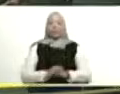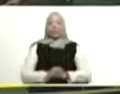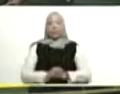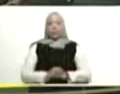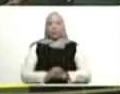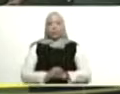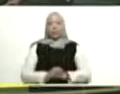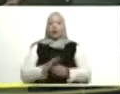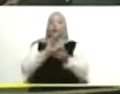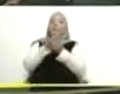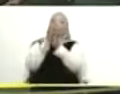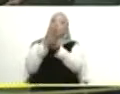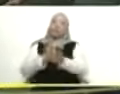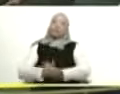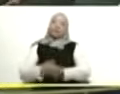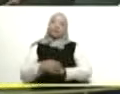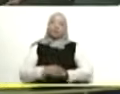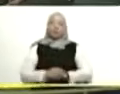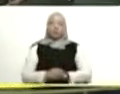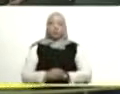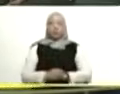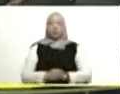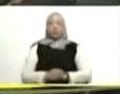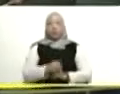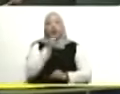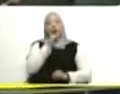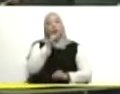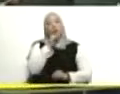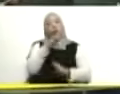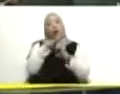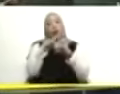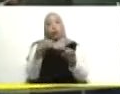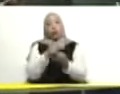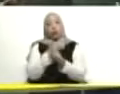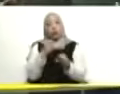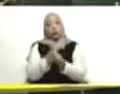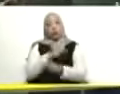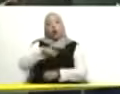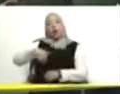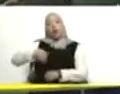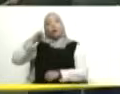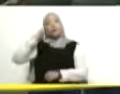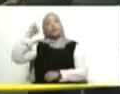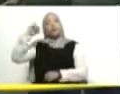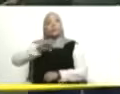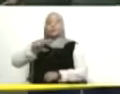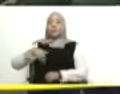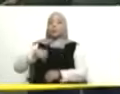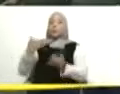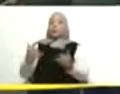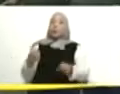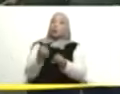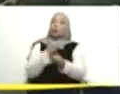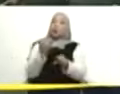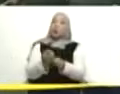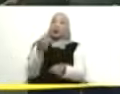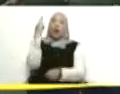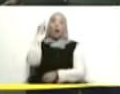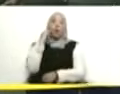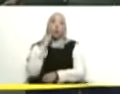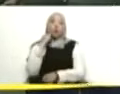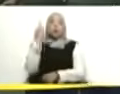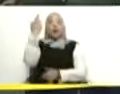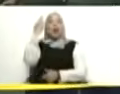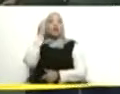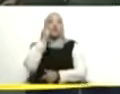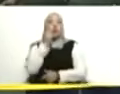Eso se acabó aquí. Y formar a todos nuestros oficiales en nuestra idea, nuestra doctrina, en Bolívar, en